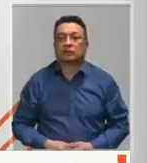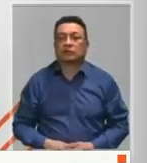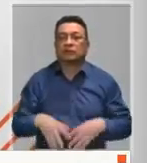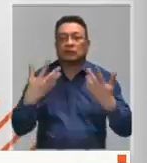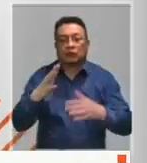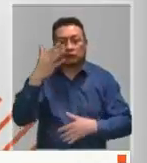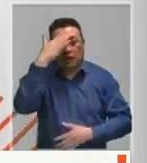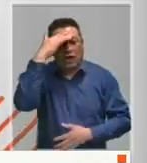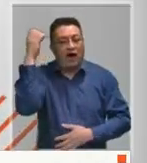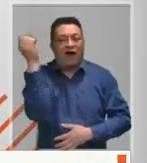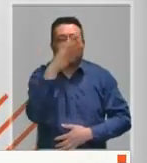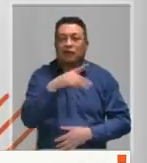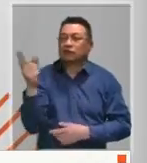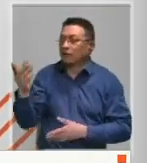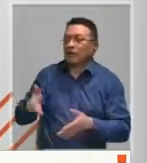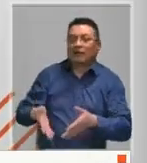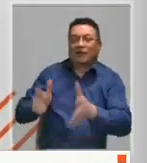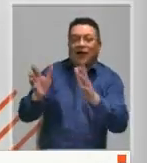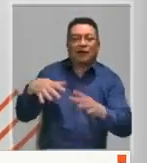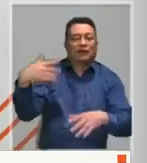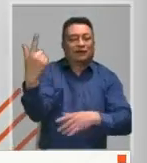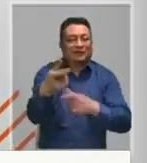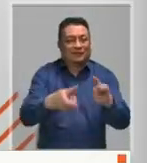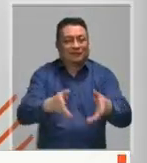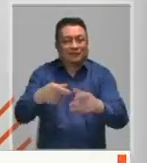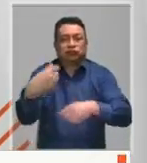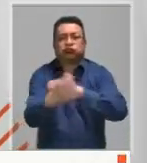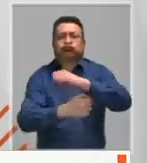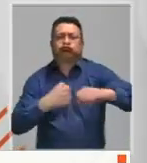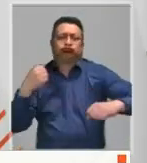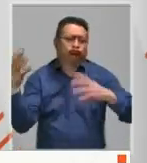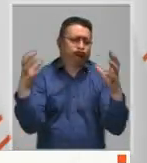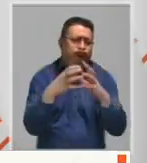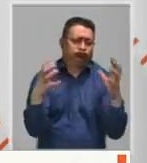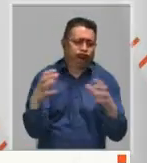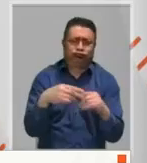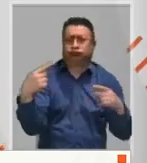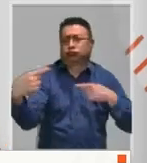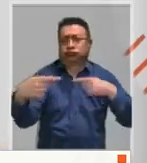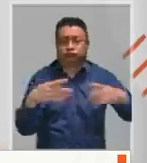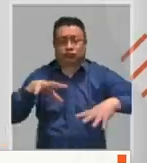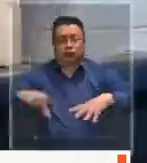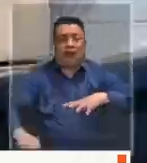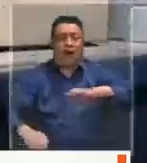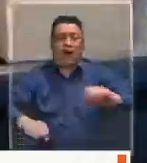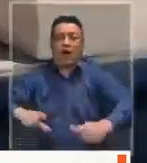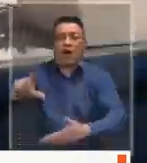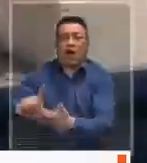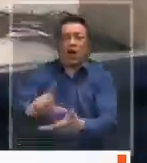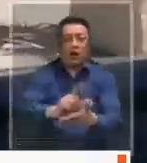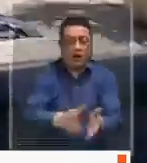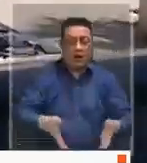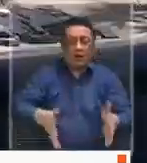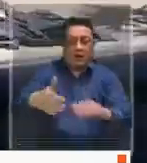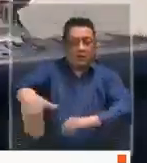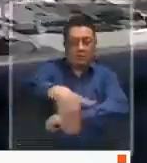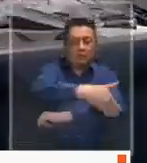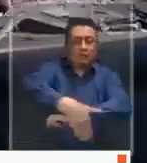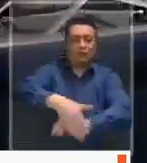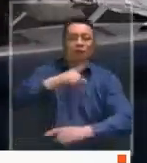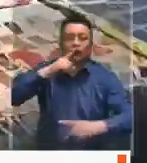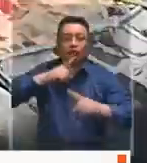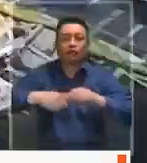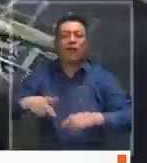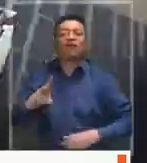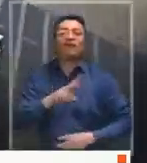quedan esos días donde vendedores ambulantes protagonizaban violentas peleas entre ellos para disputarse los espacios sobre las veredas de la calle Valparaíso en Viña del